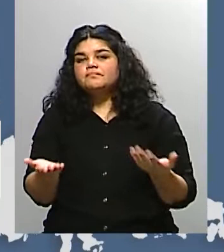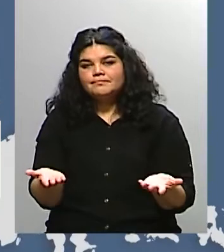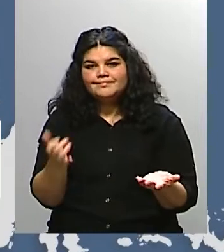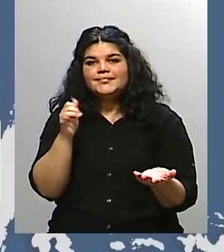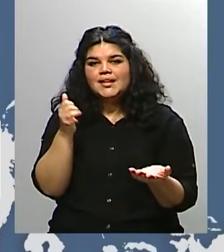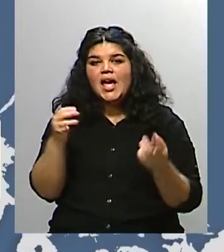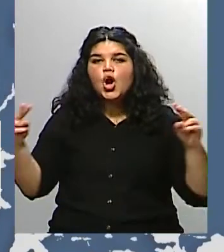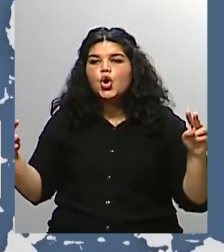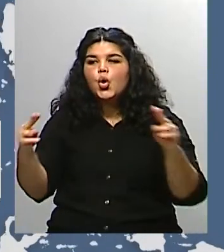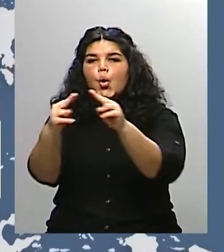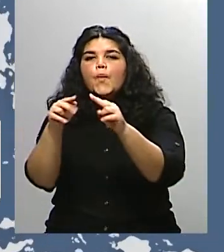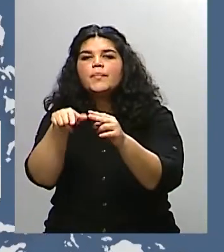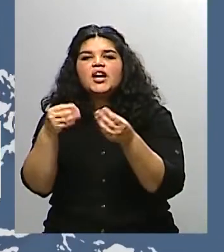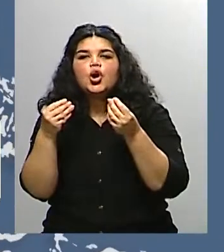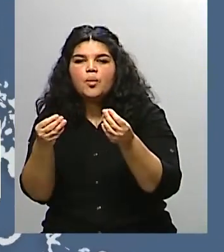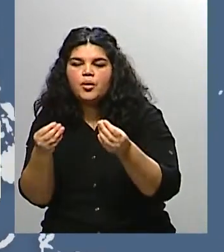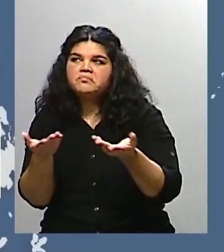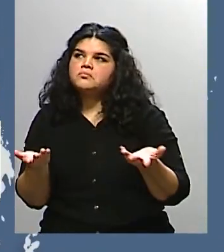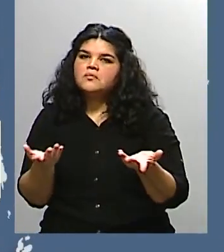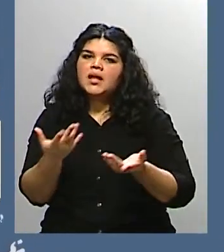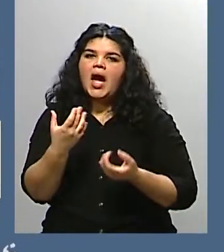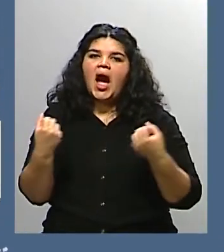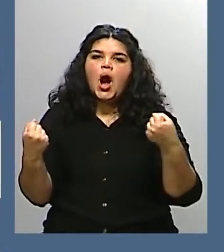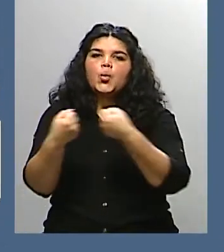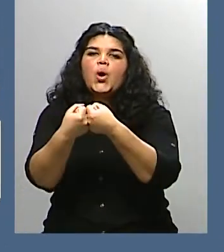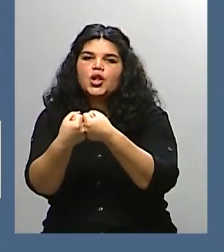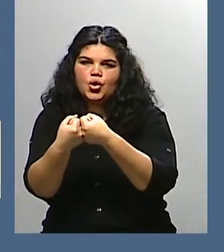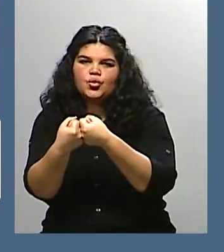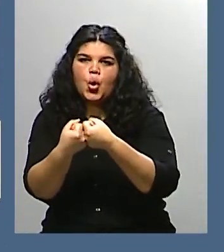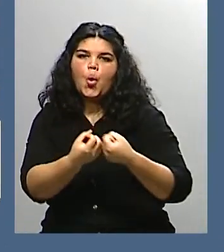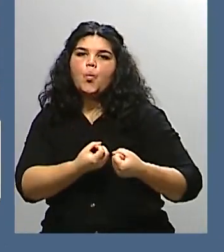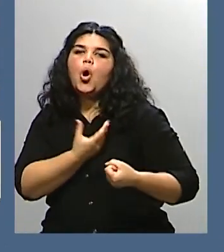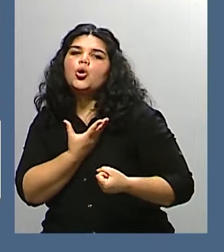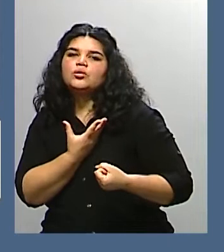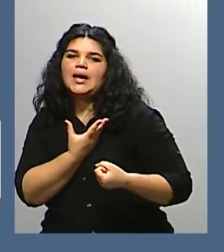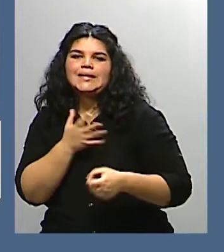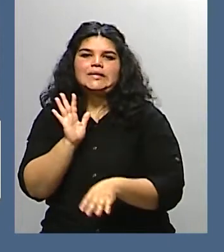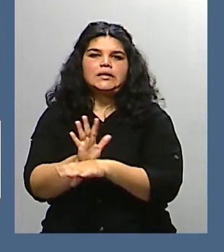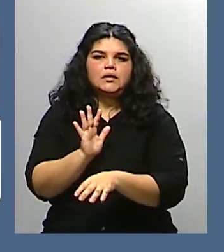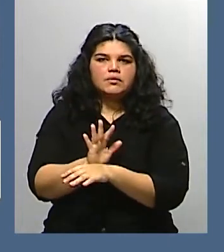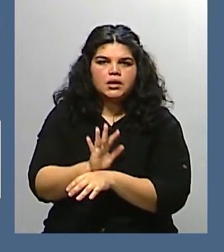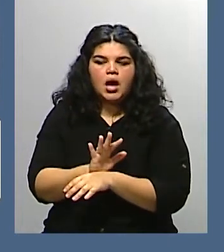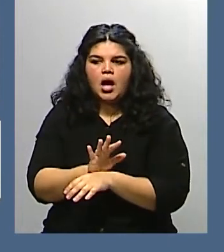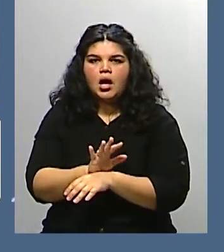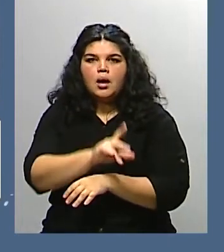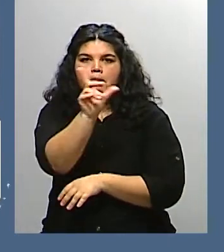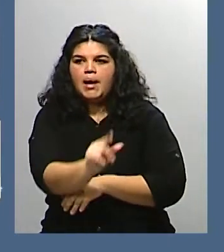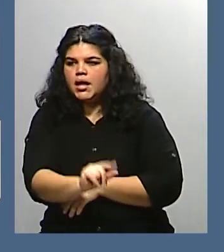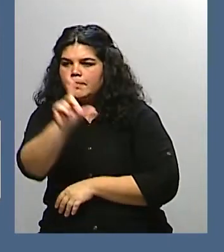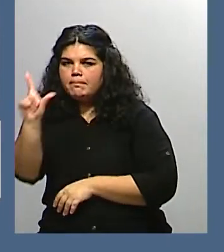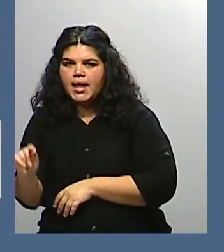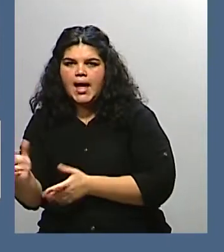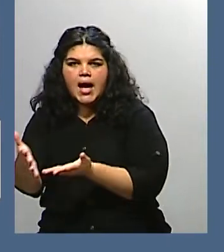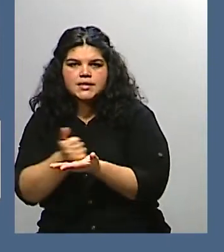voluntades. Y estos acuerdos de voluntades pues no son obligantes en la mayoría de los casos. Con el tema de cambio